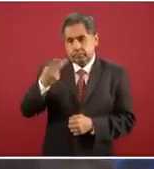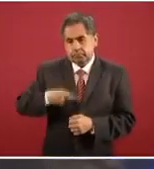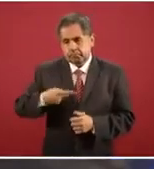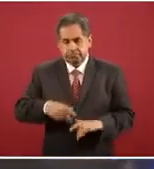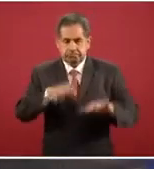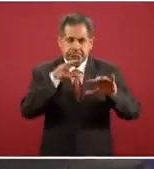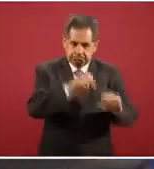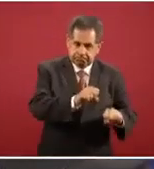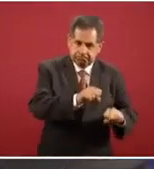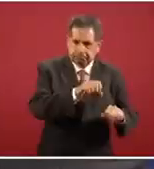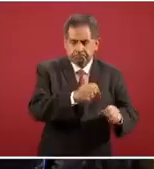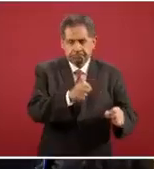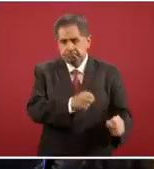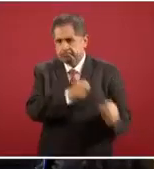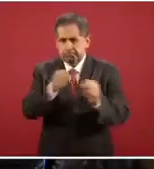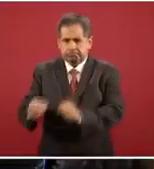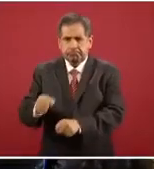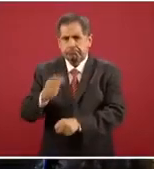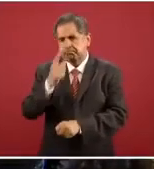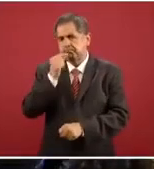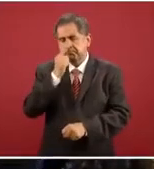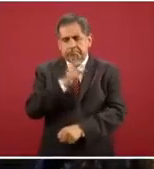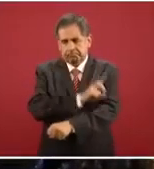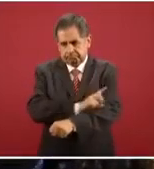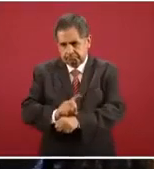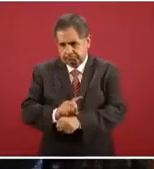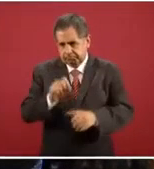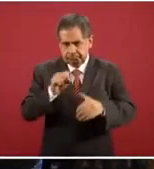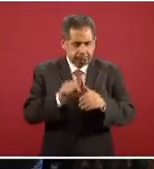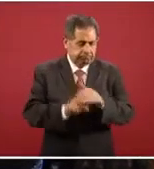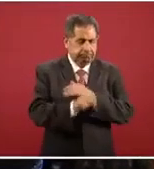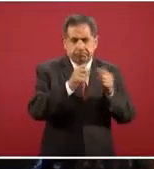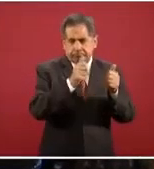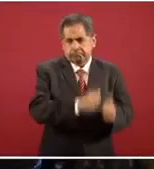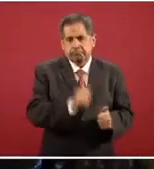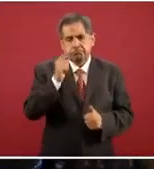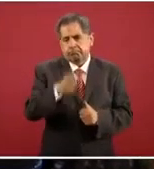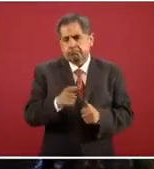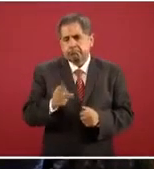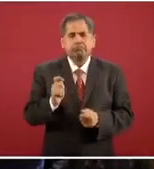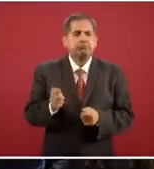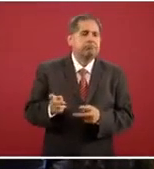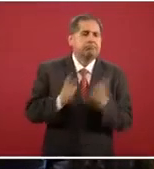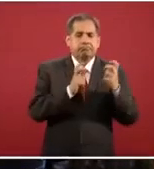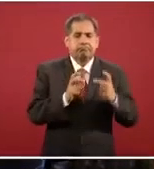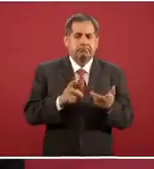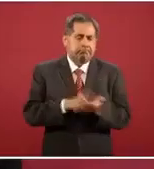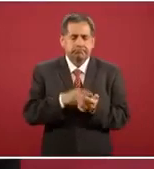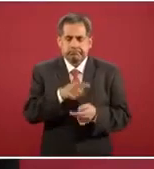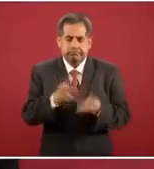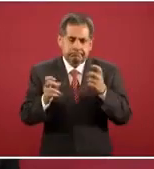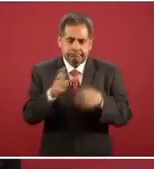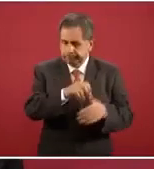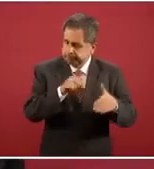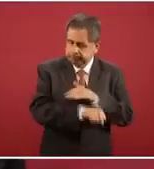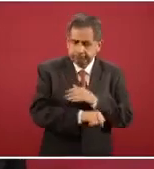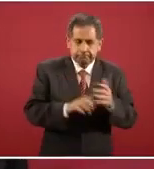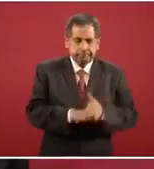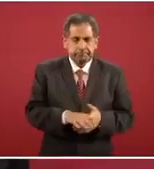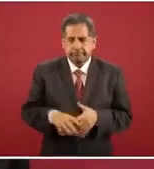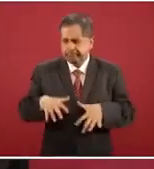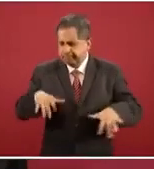de la autoridad por algún delito en este caso robo en este gran